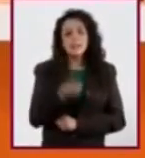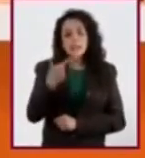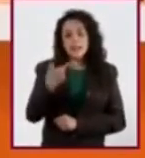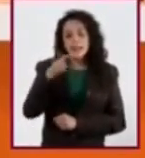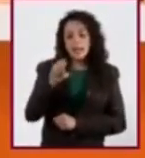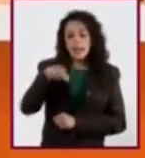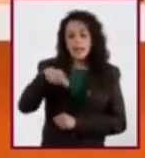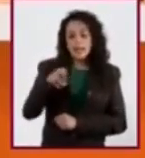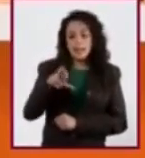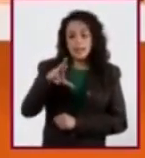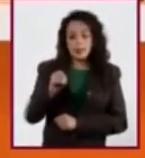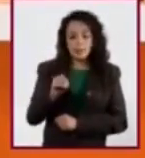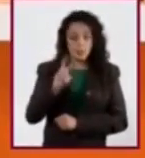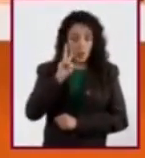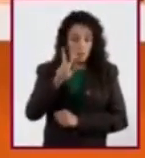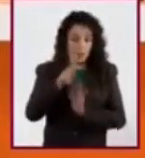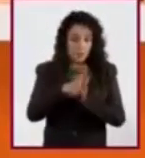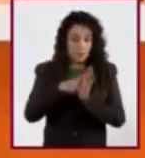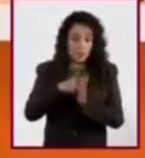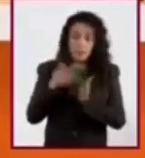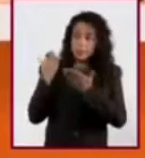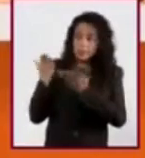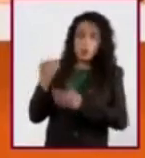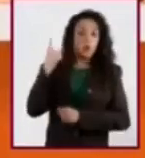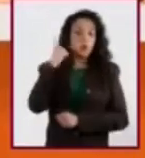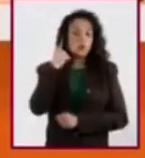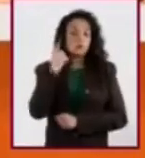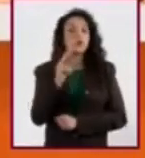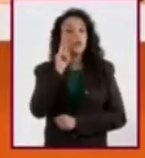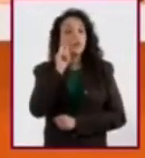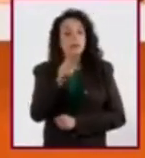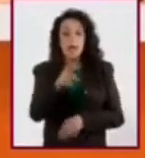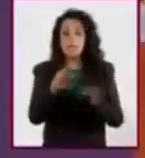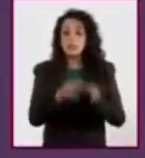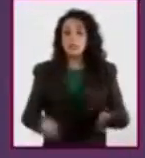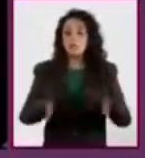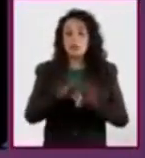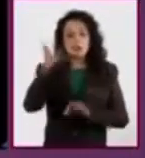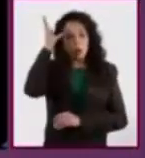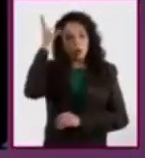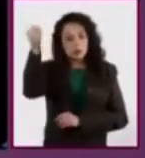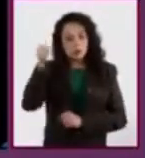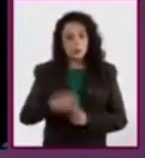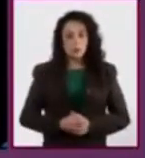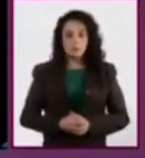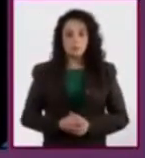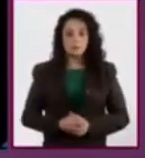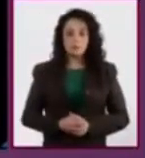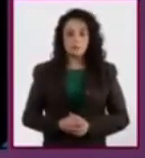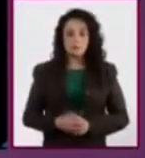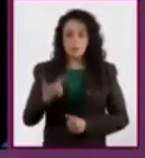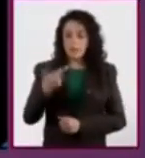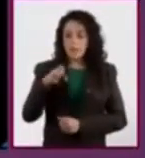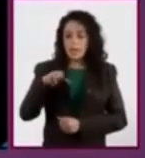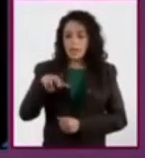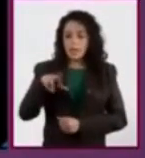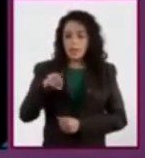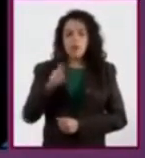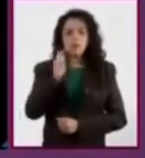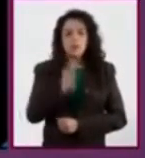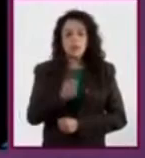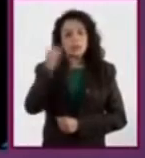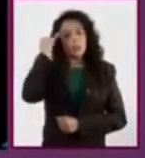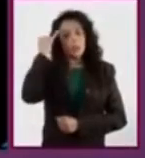y escuchar el siguiente video que nos habla de este importante concepto. Se llama género a las ideas que